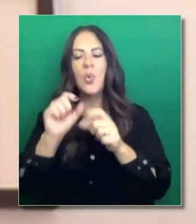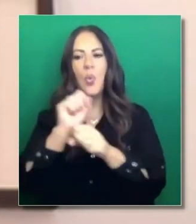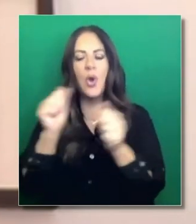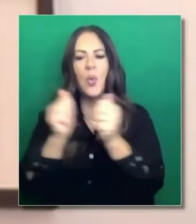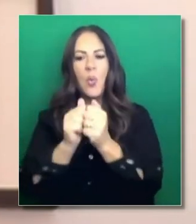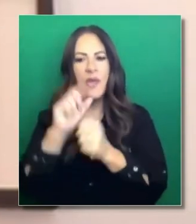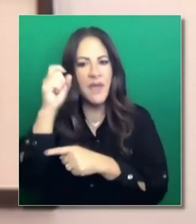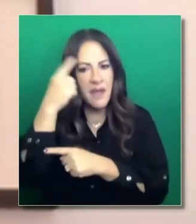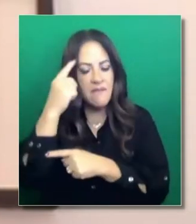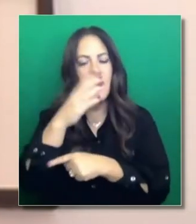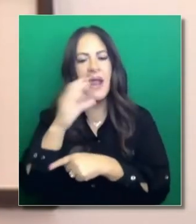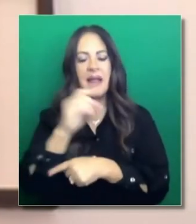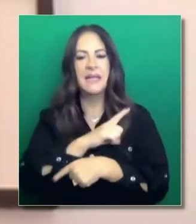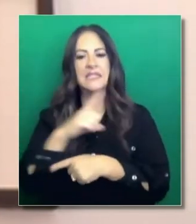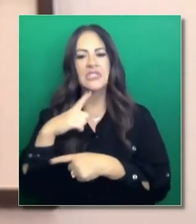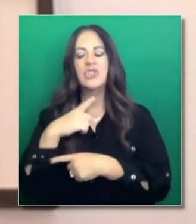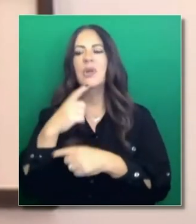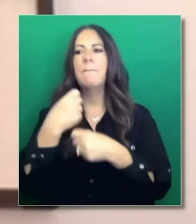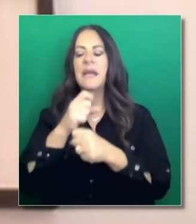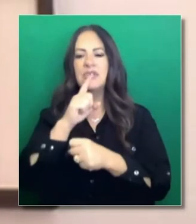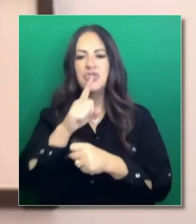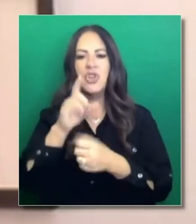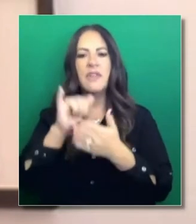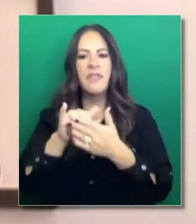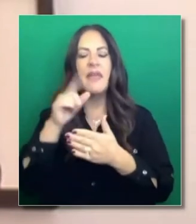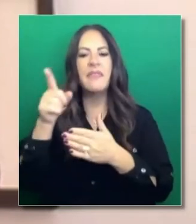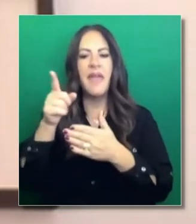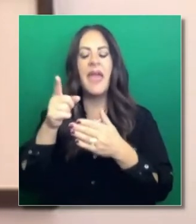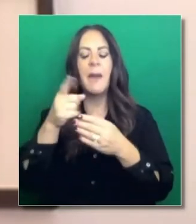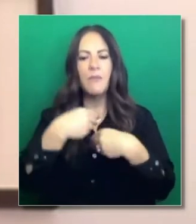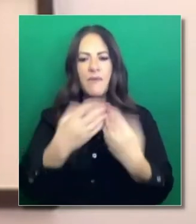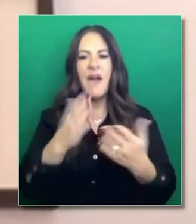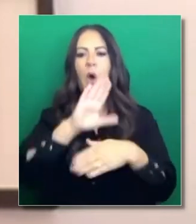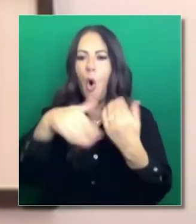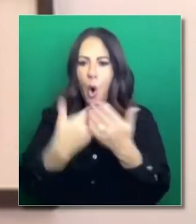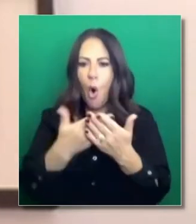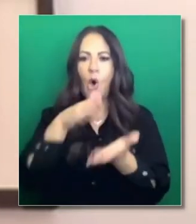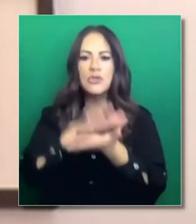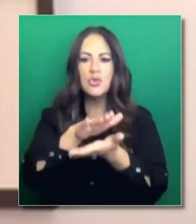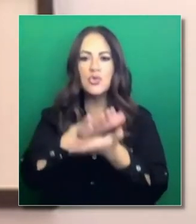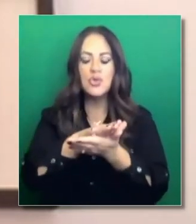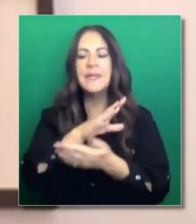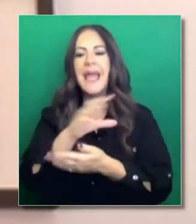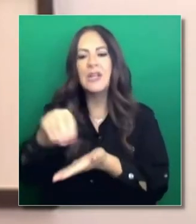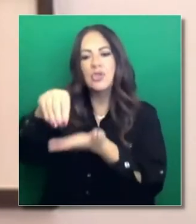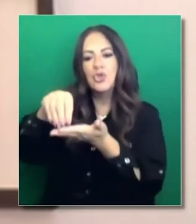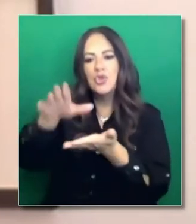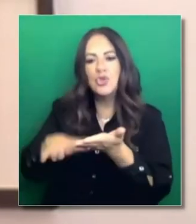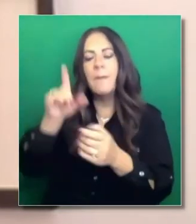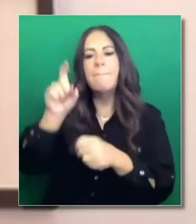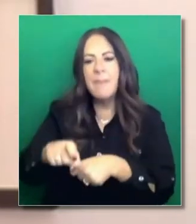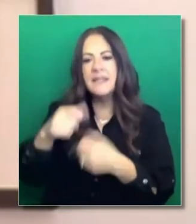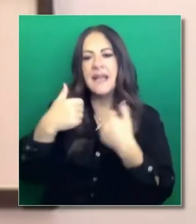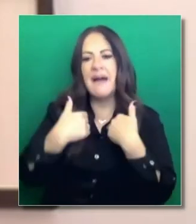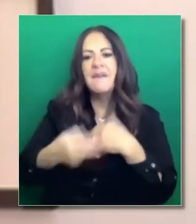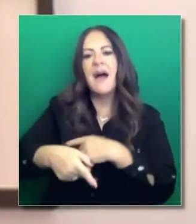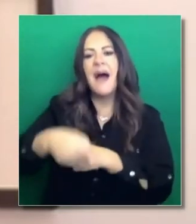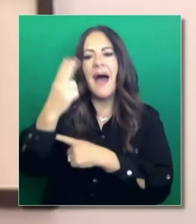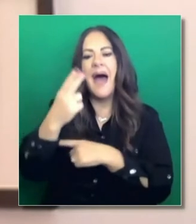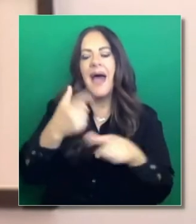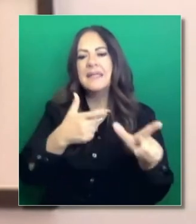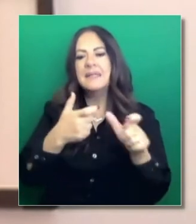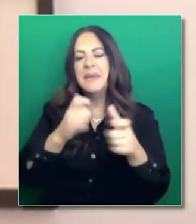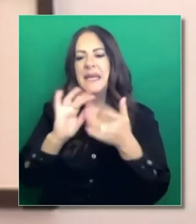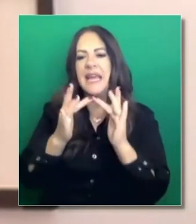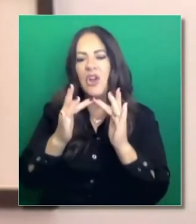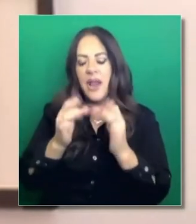y la legislatura en un plan para asegurarnos de que todos los estudiantes tengan internet de alta velocidad. Tal vez hay 1 millón de estudiantes que todavía no lo